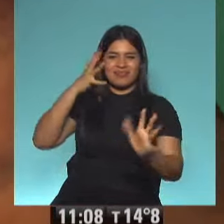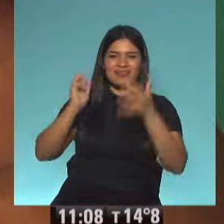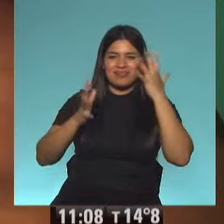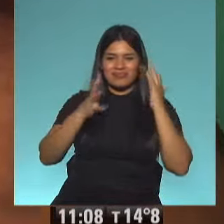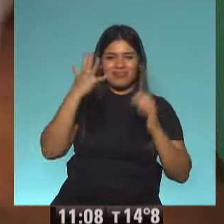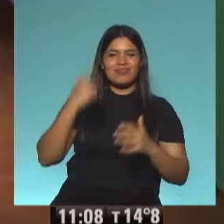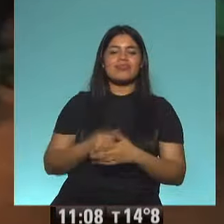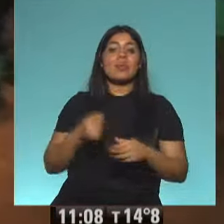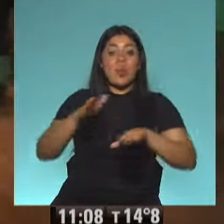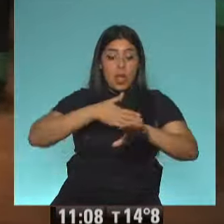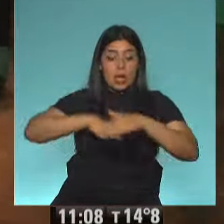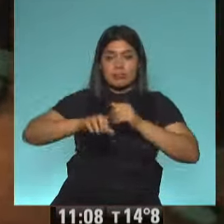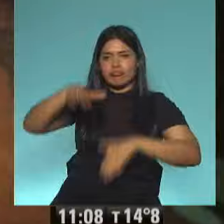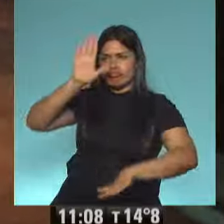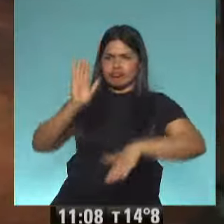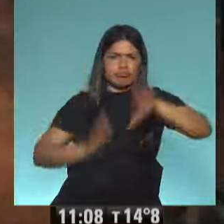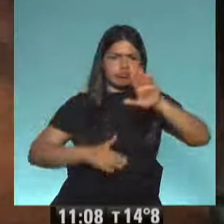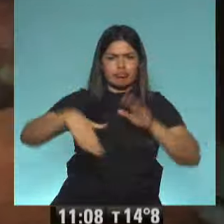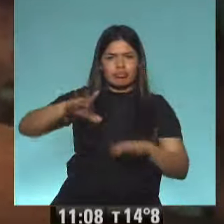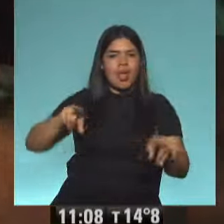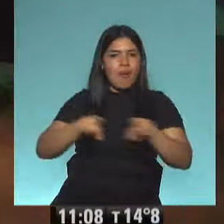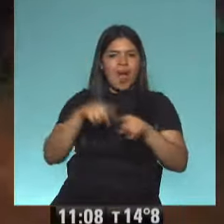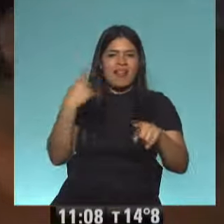si mueve los pies pa' carnaval,